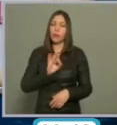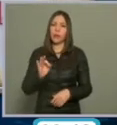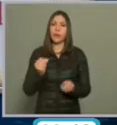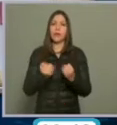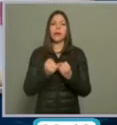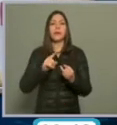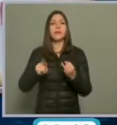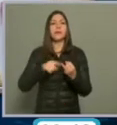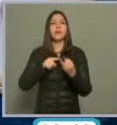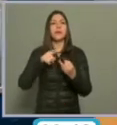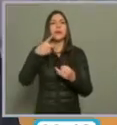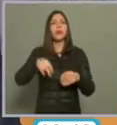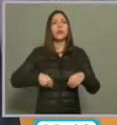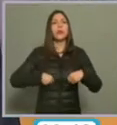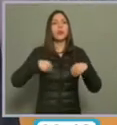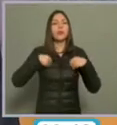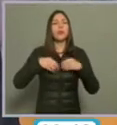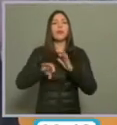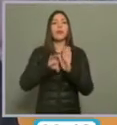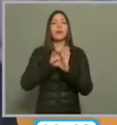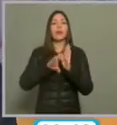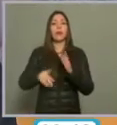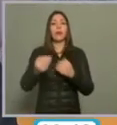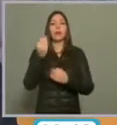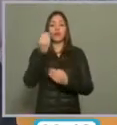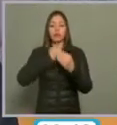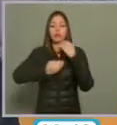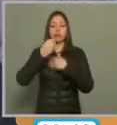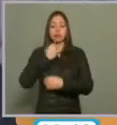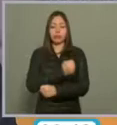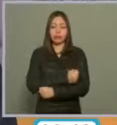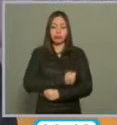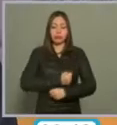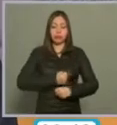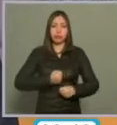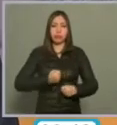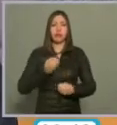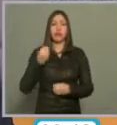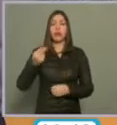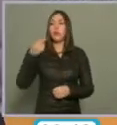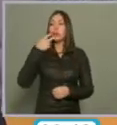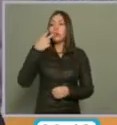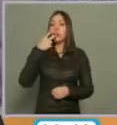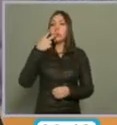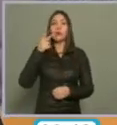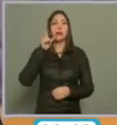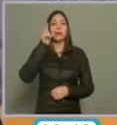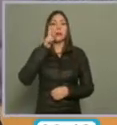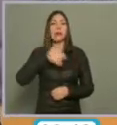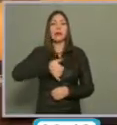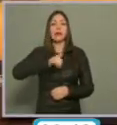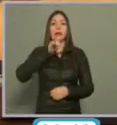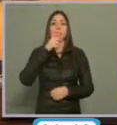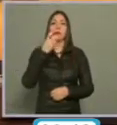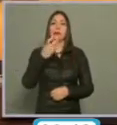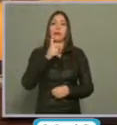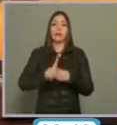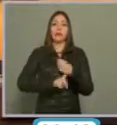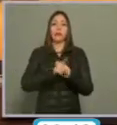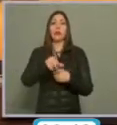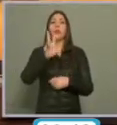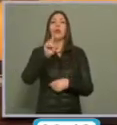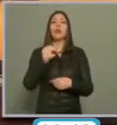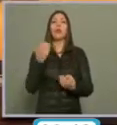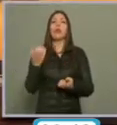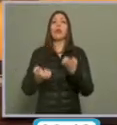¿sí? Por ejemplo, la obesidad, el tabaquismo, el alcohol, todos son factores de riesgo para que se eleve la